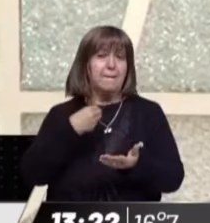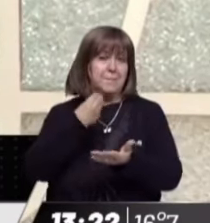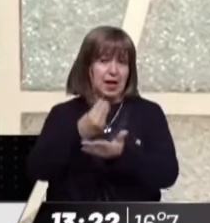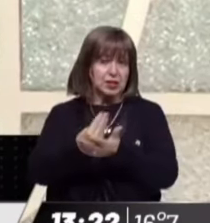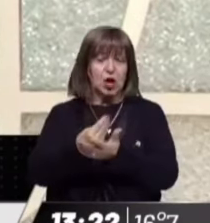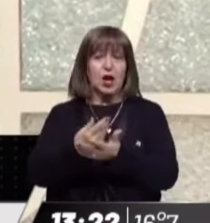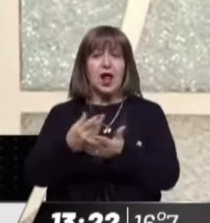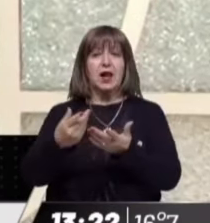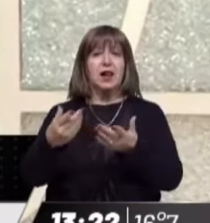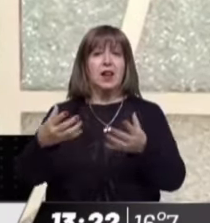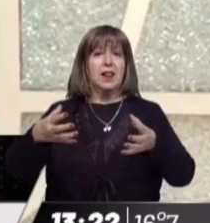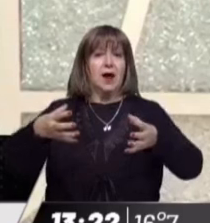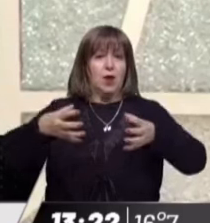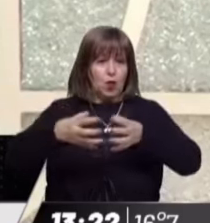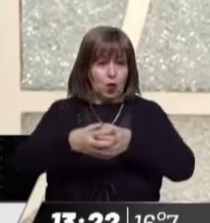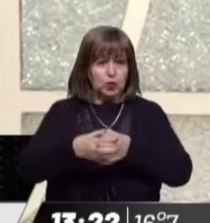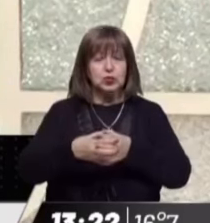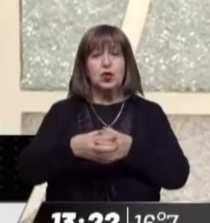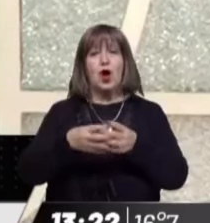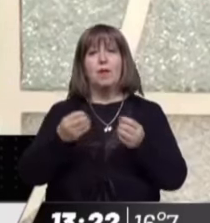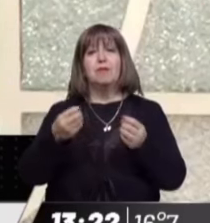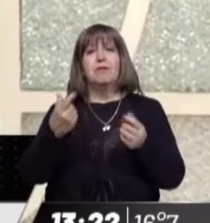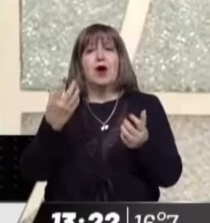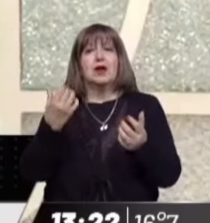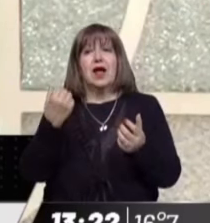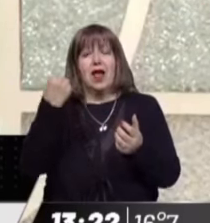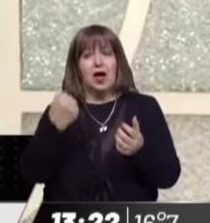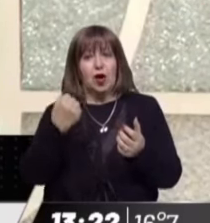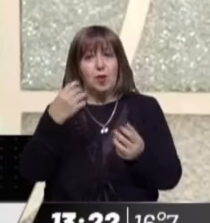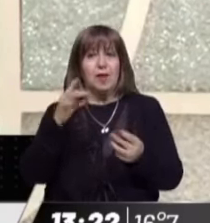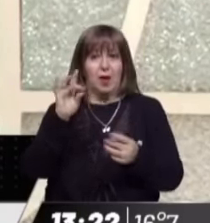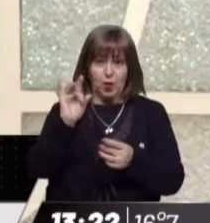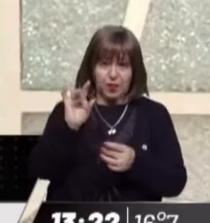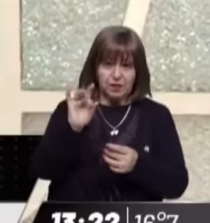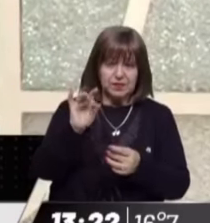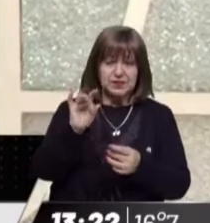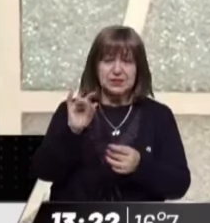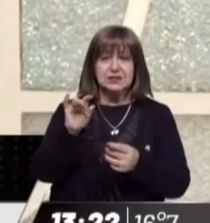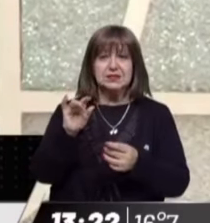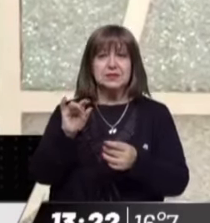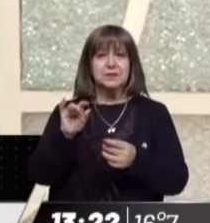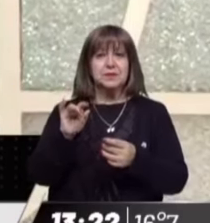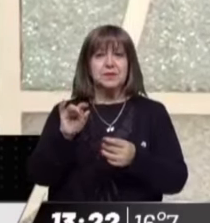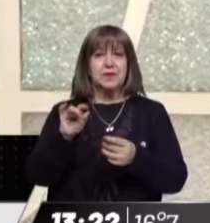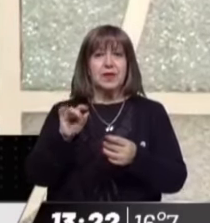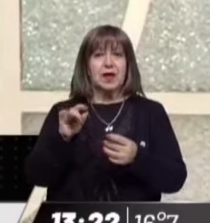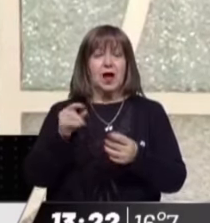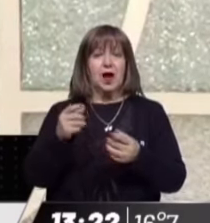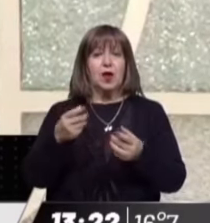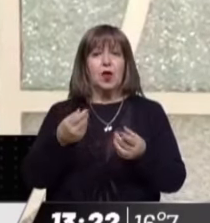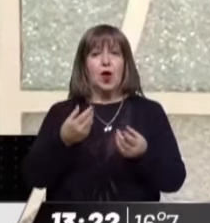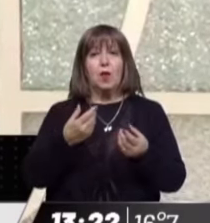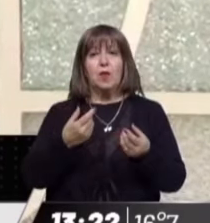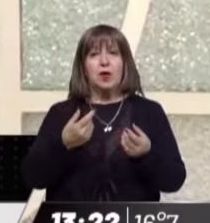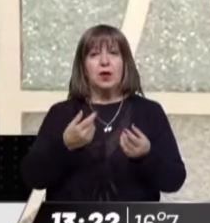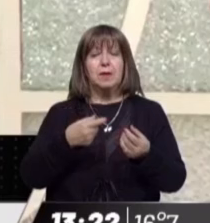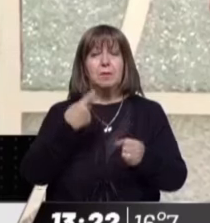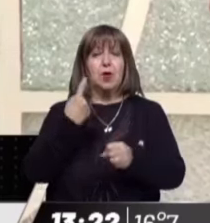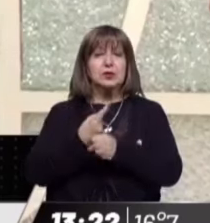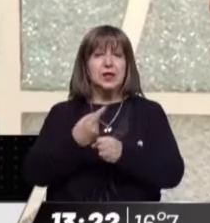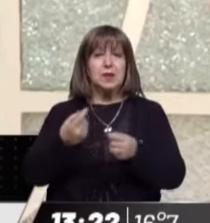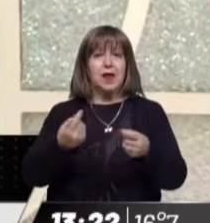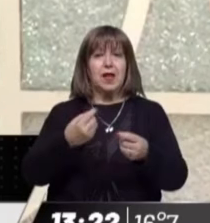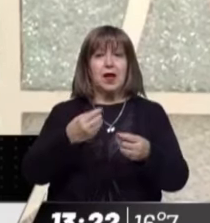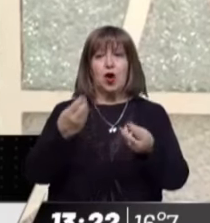conjunto, que sea práctica. Estamos en un contexto económico donde vos imaginate que no se pueden contratar cientos de fletes